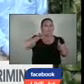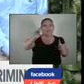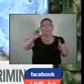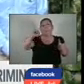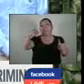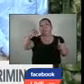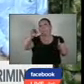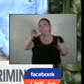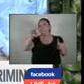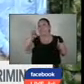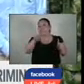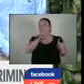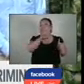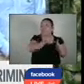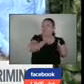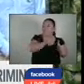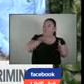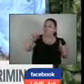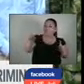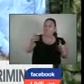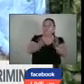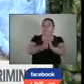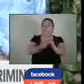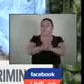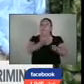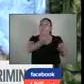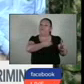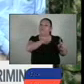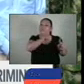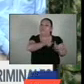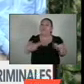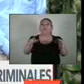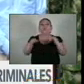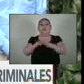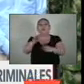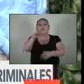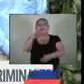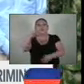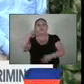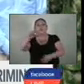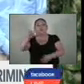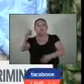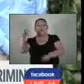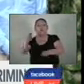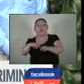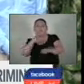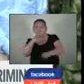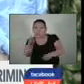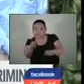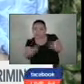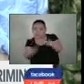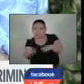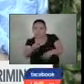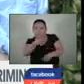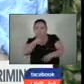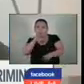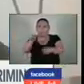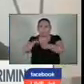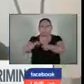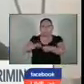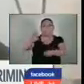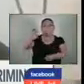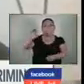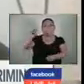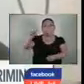autor presunto intelectual de este hecho. Lo mismo que 100 millones de pesos de recompensa a quien dé información por alias Betancur.